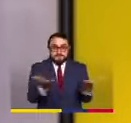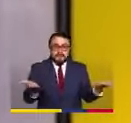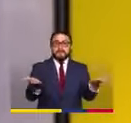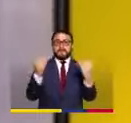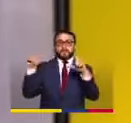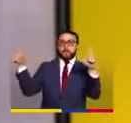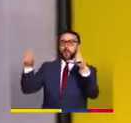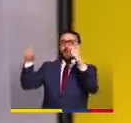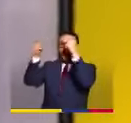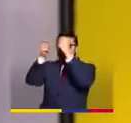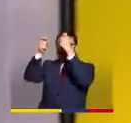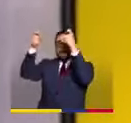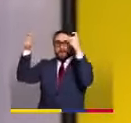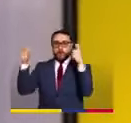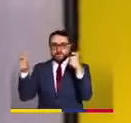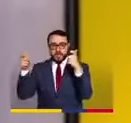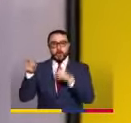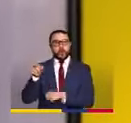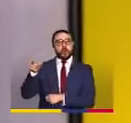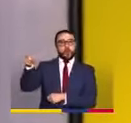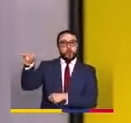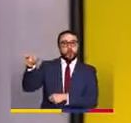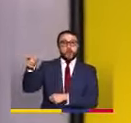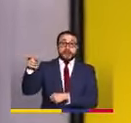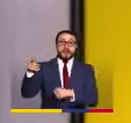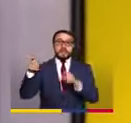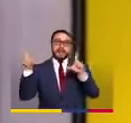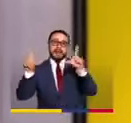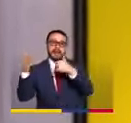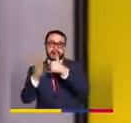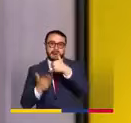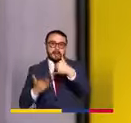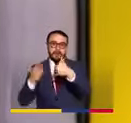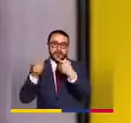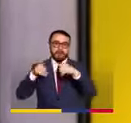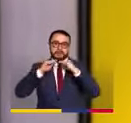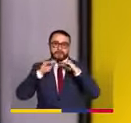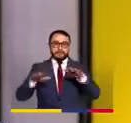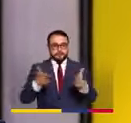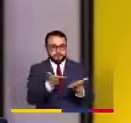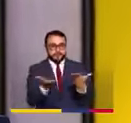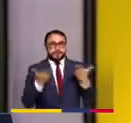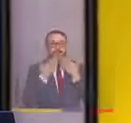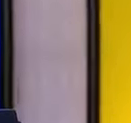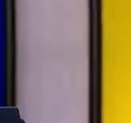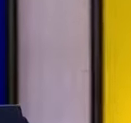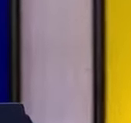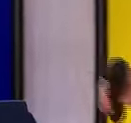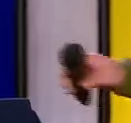canal público y a los canales regionales de Colombia. Muy amables.